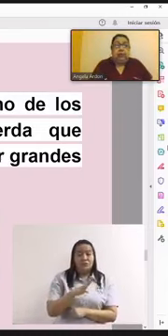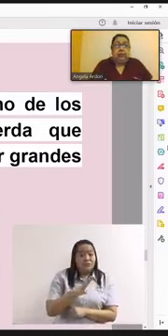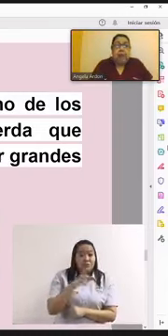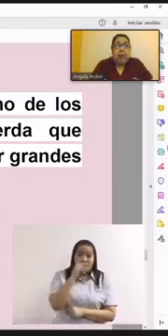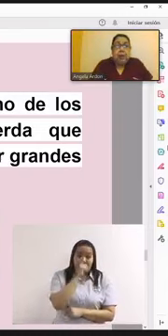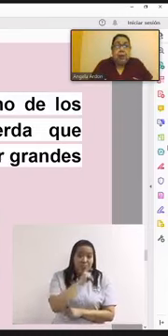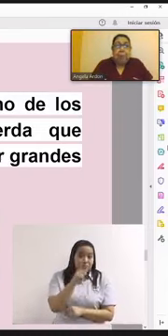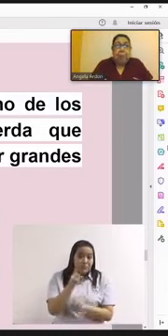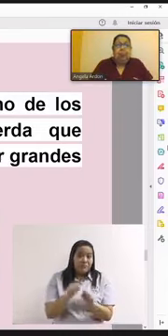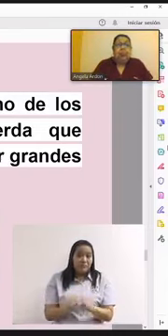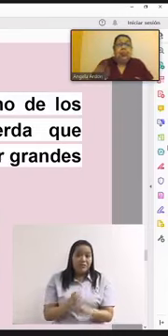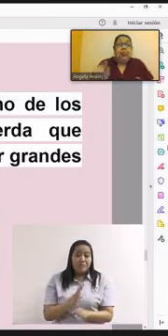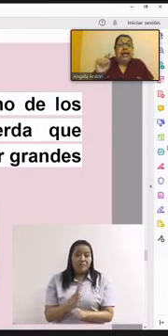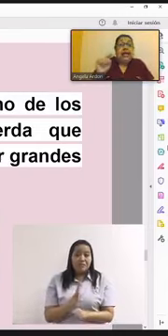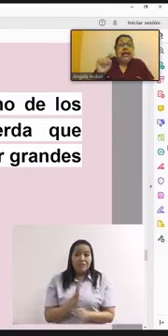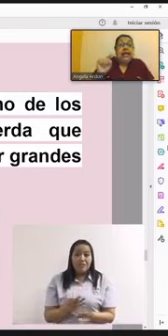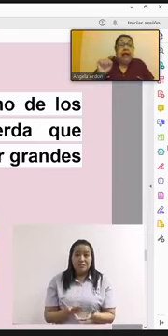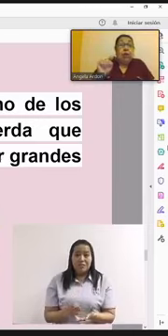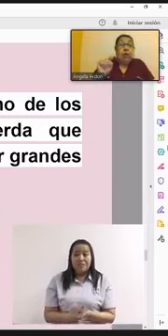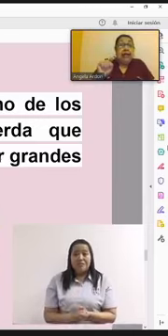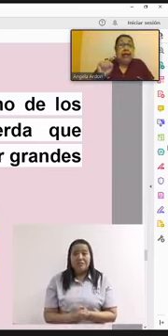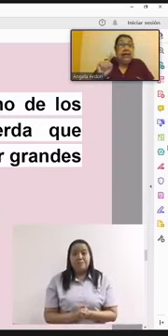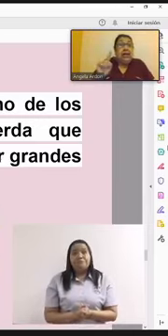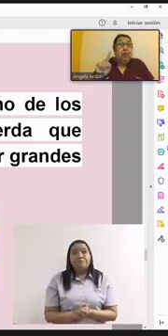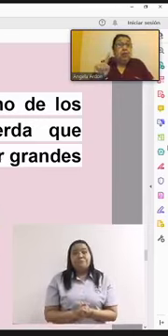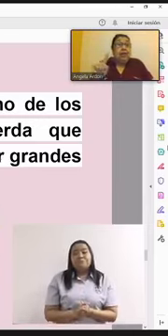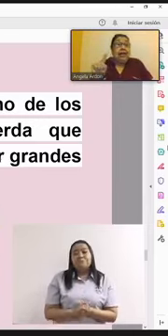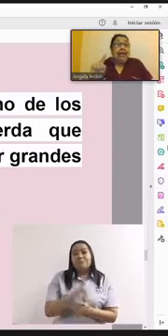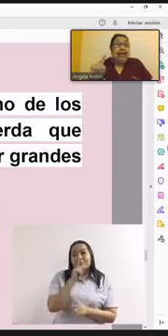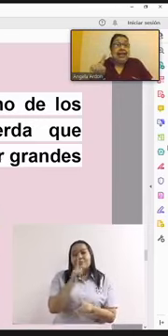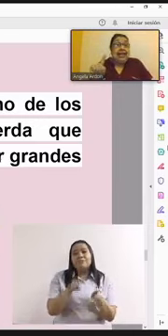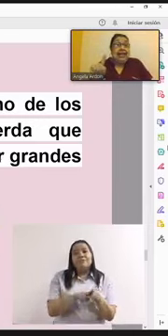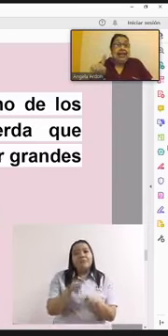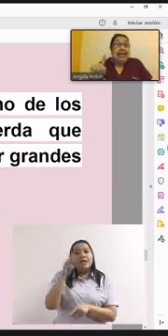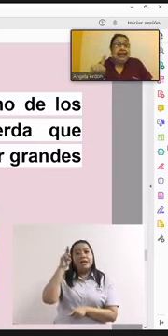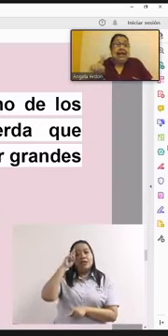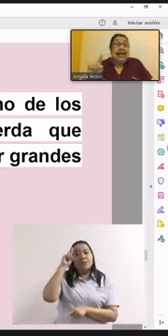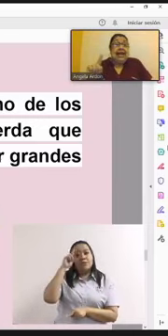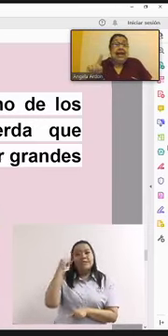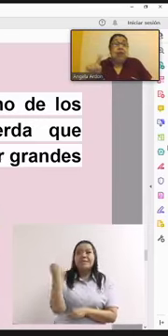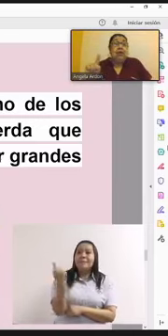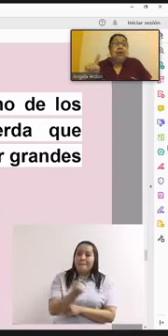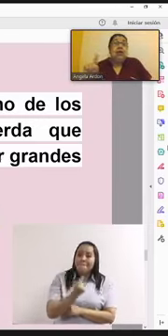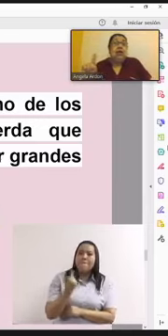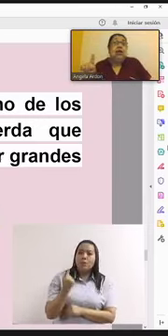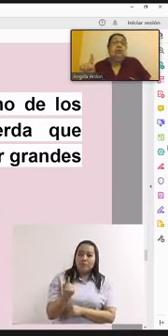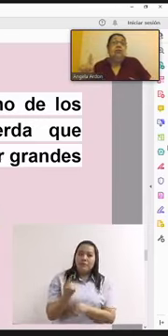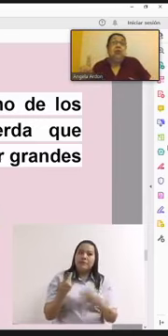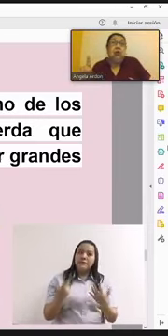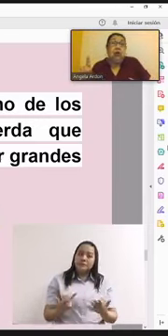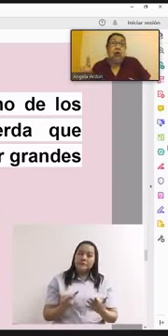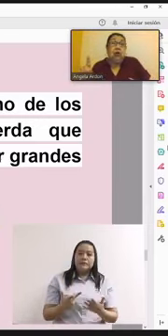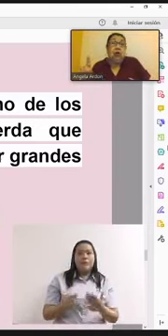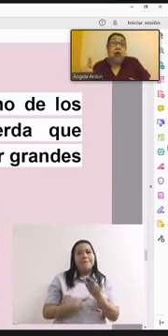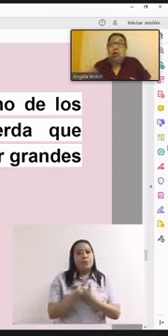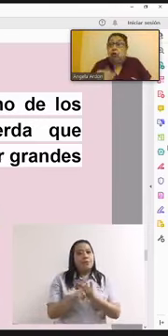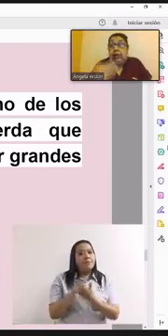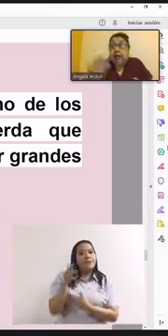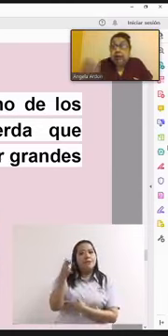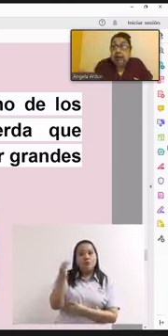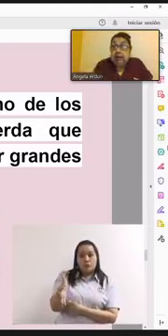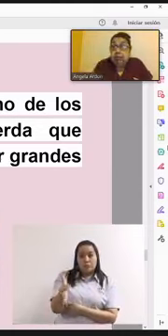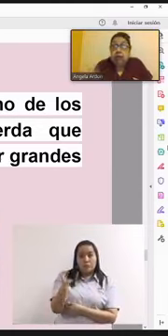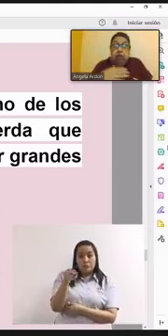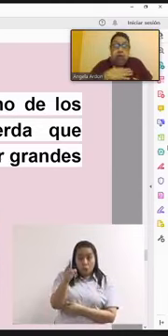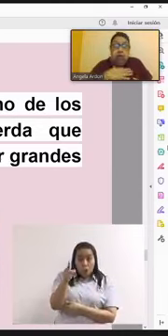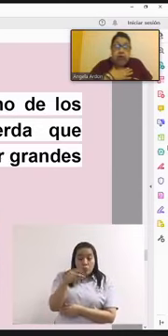tener. Y acuérdate que lo importante es traer complicaciones en el futuro. Tú quieres